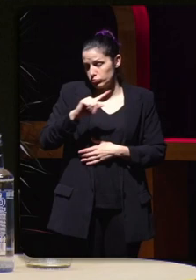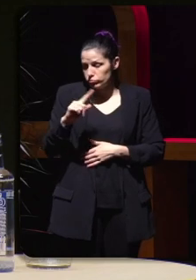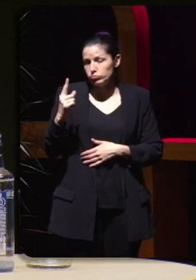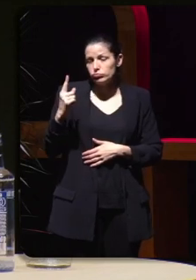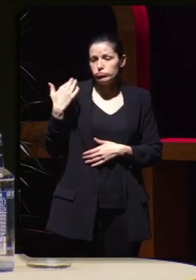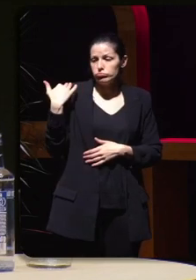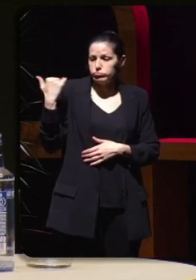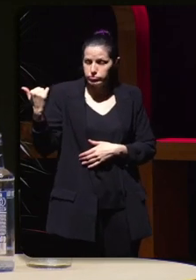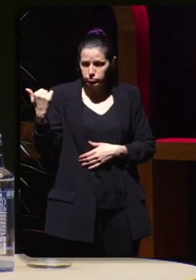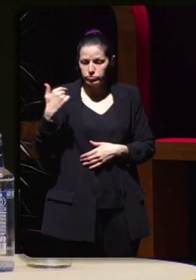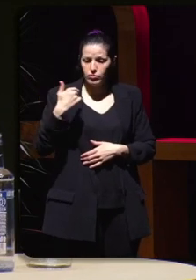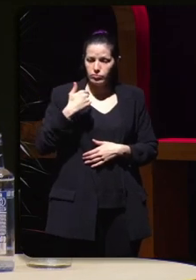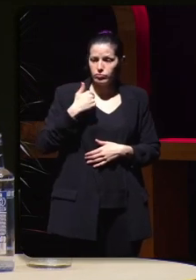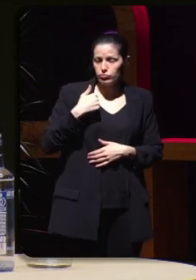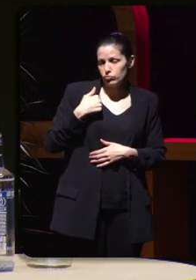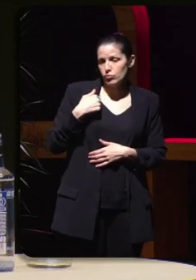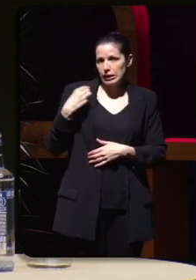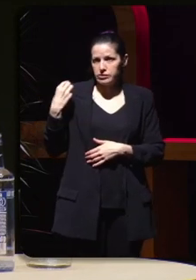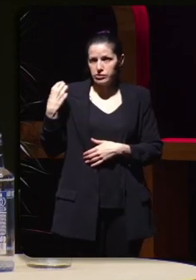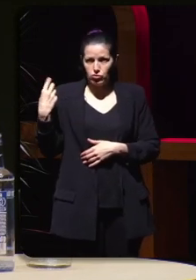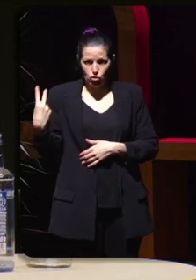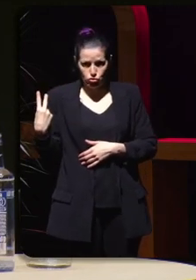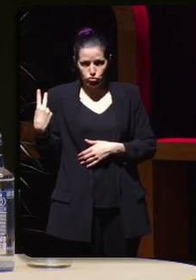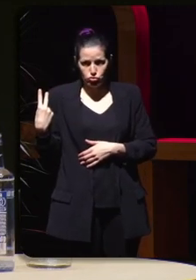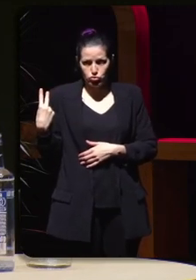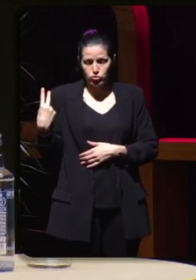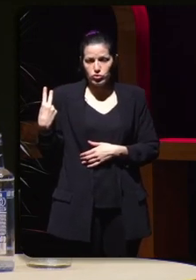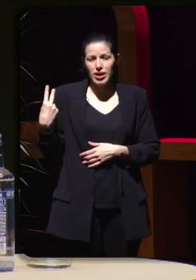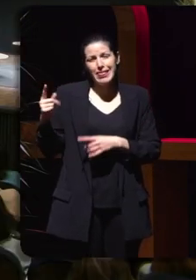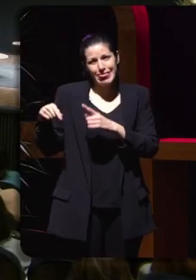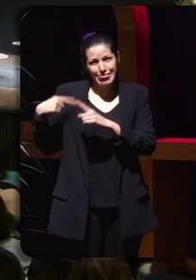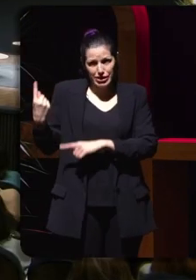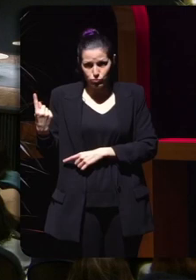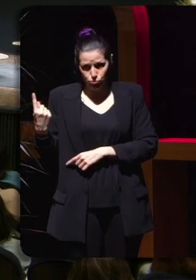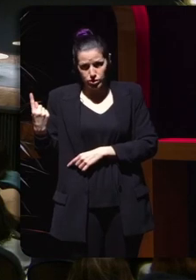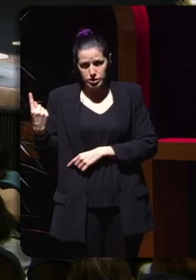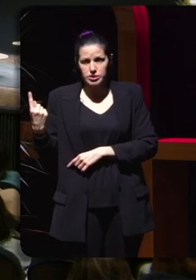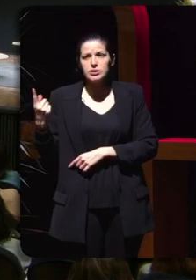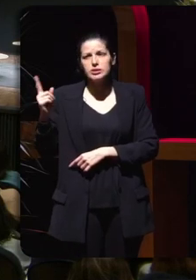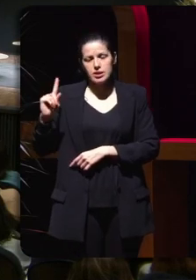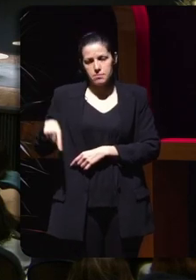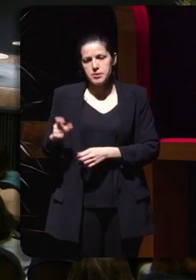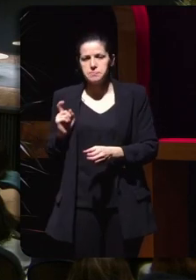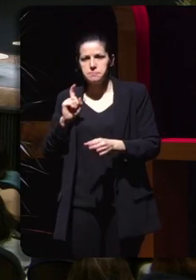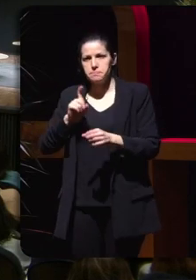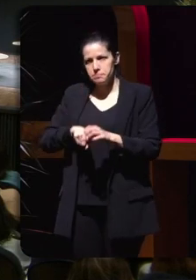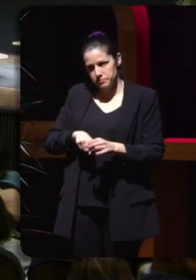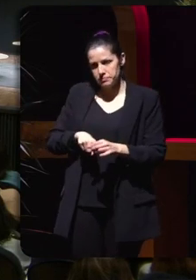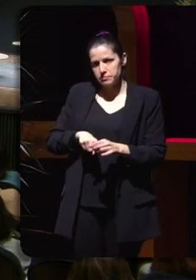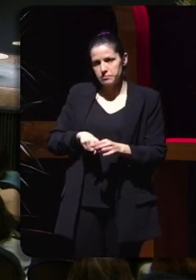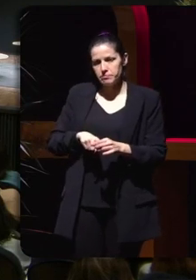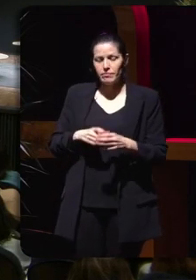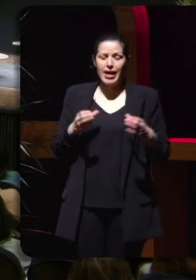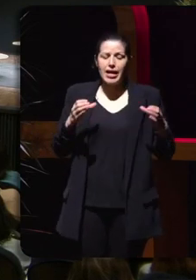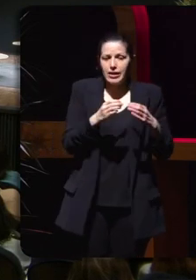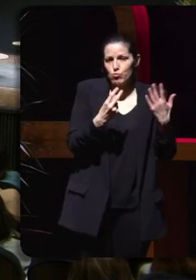escribe Todas las semanas en el país y Poco después entró a formar parte del equipo de los